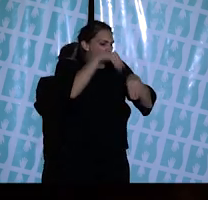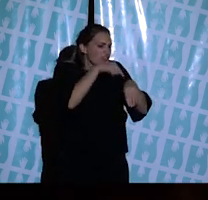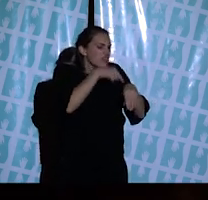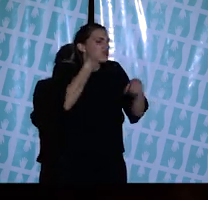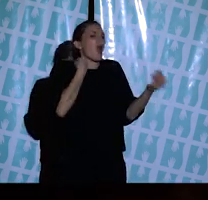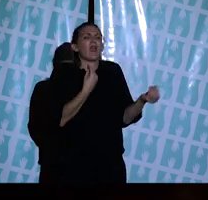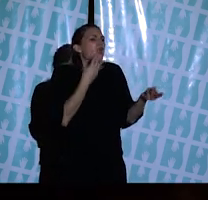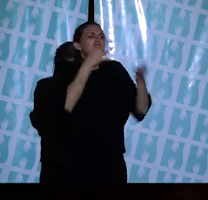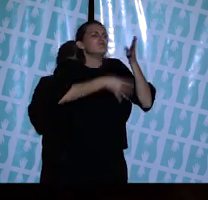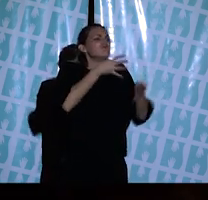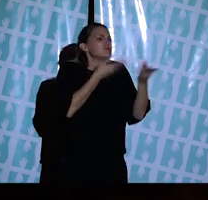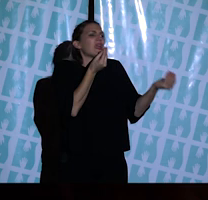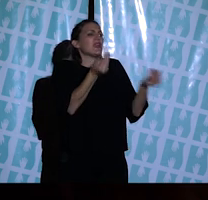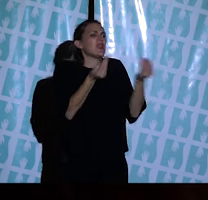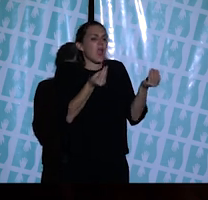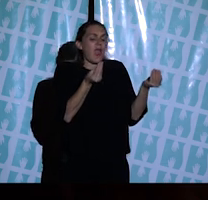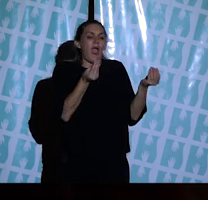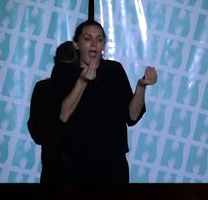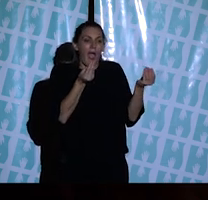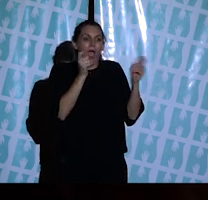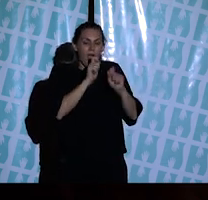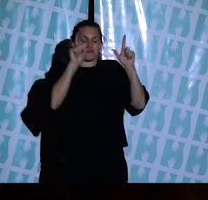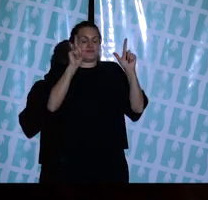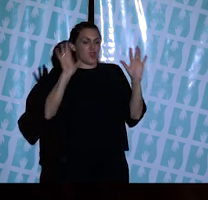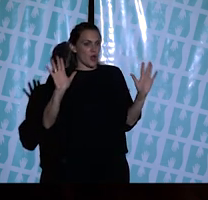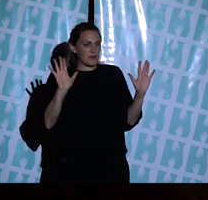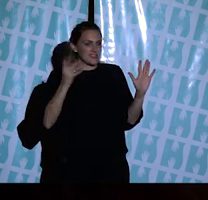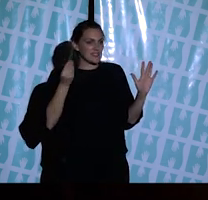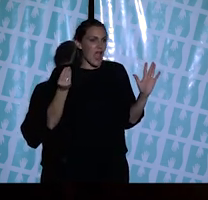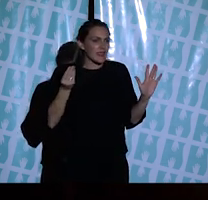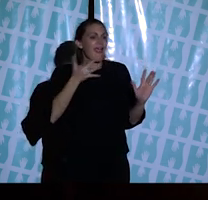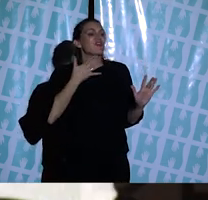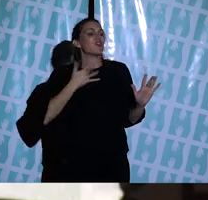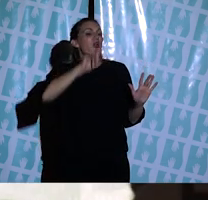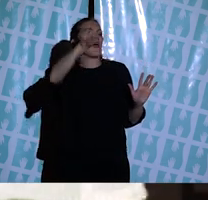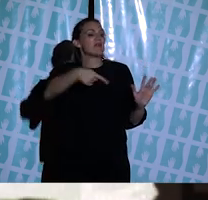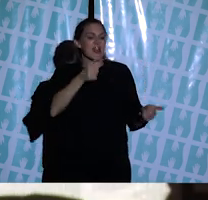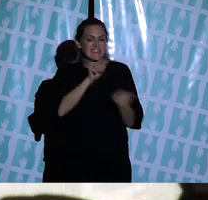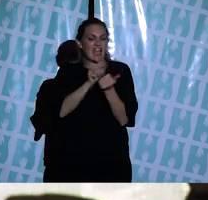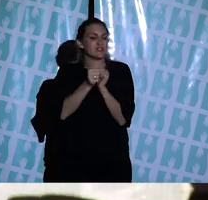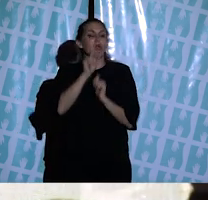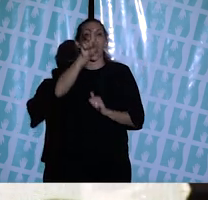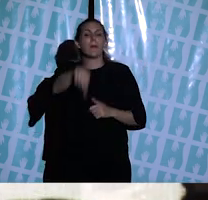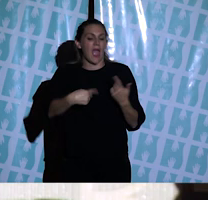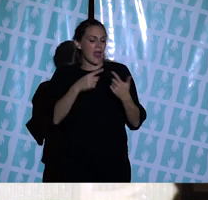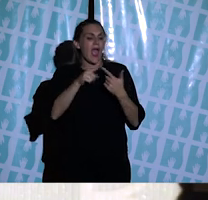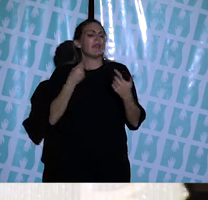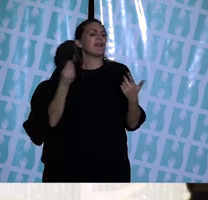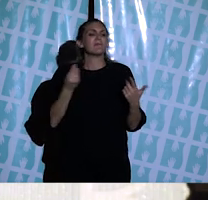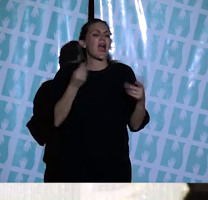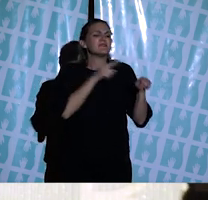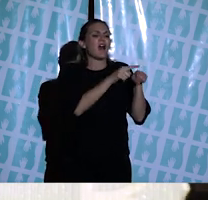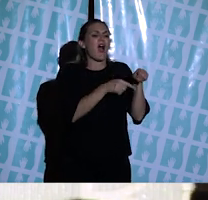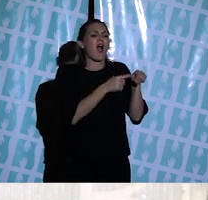más llamaron la atención es como que pudieron investigar cómo actúan las drogas, el sexo, el consumo de alcohol,